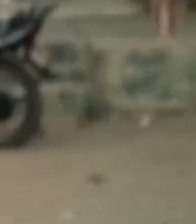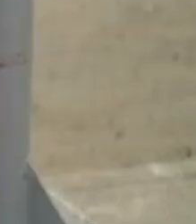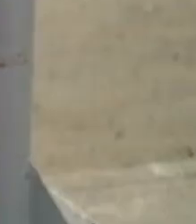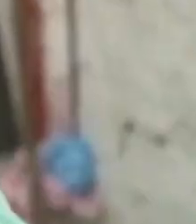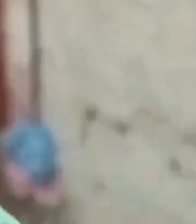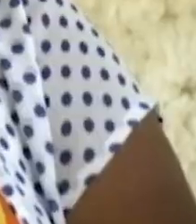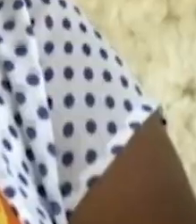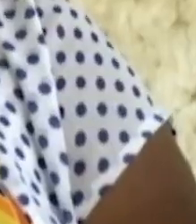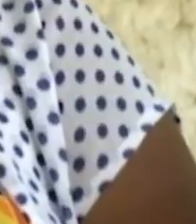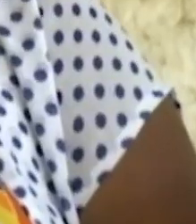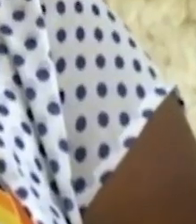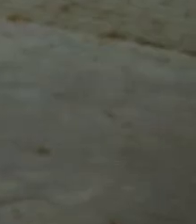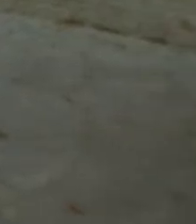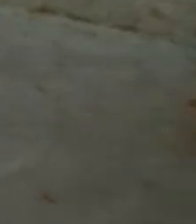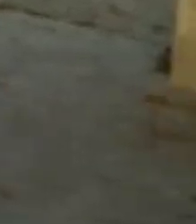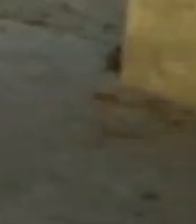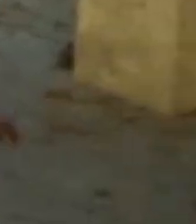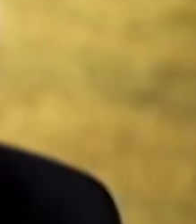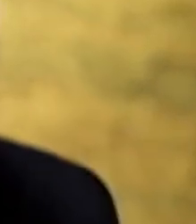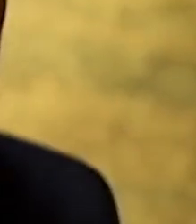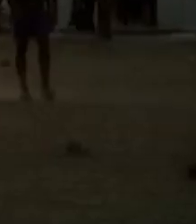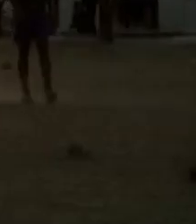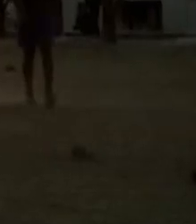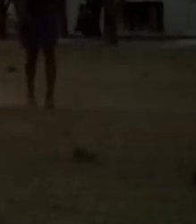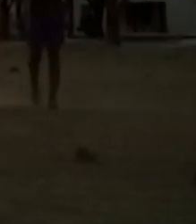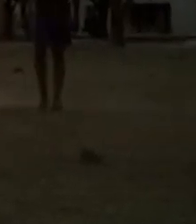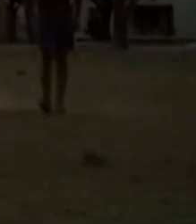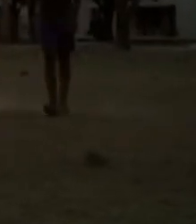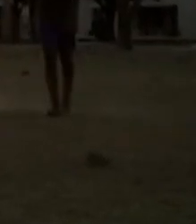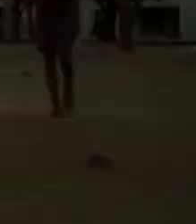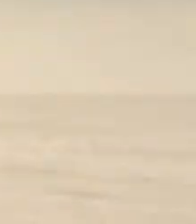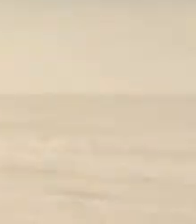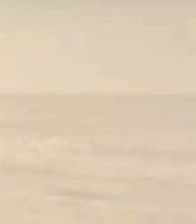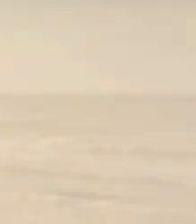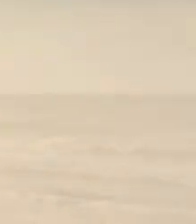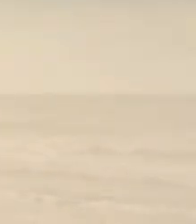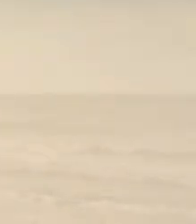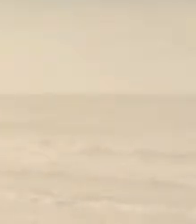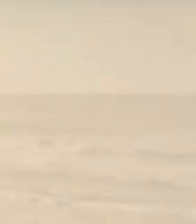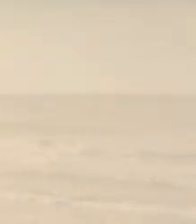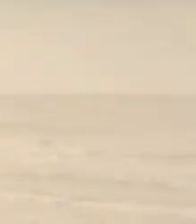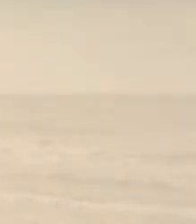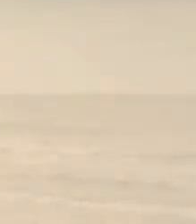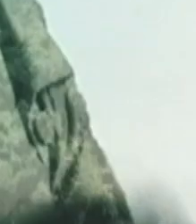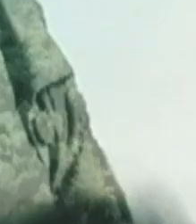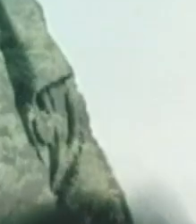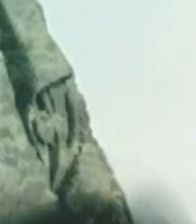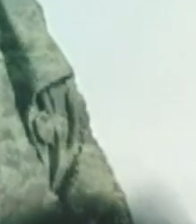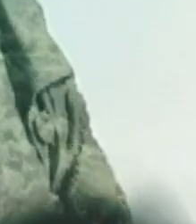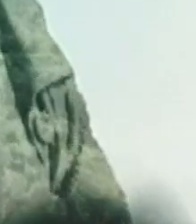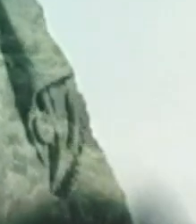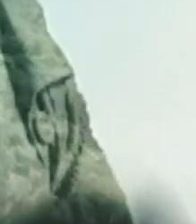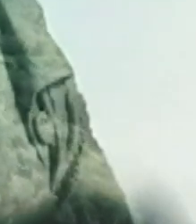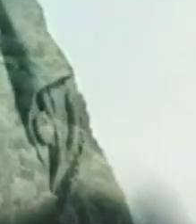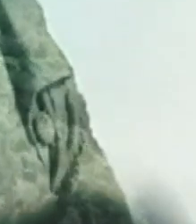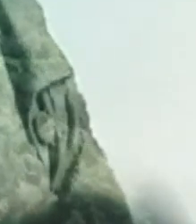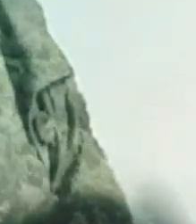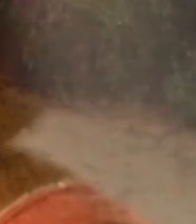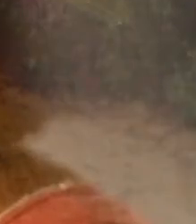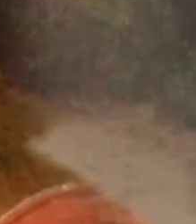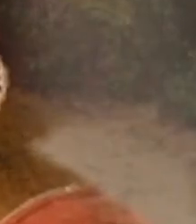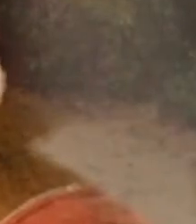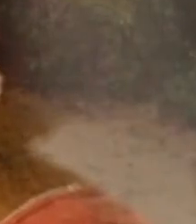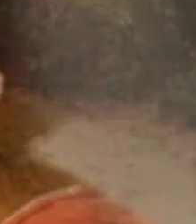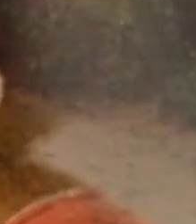Historias de vidas que han sido transformadas por la ciencia, la tecnología y la innovación. Se realiza un recorrido